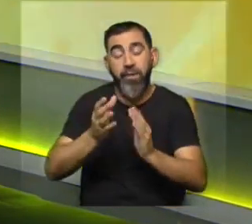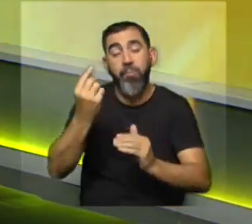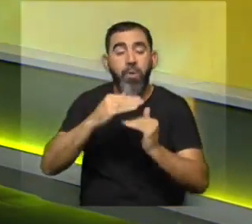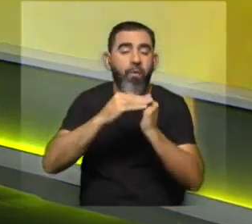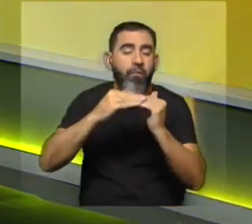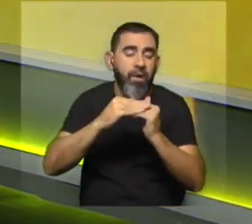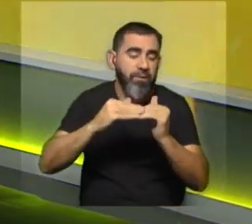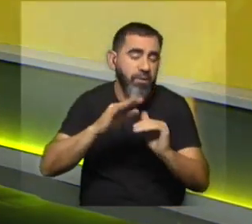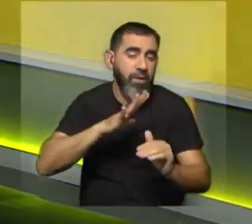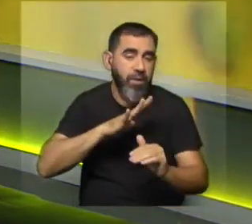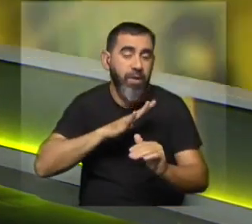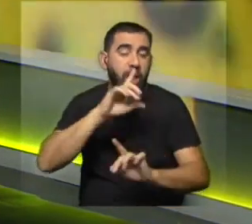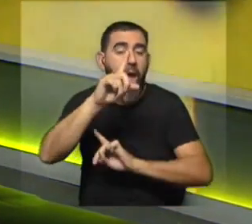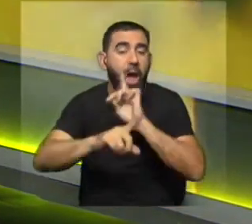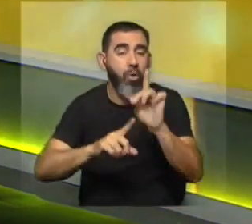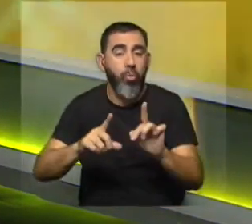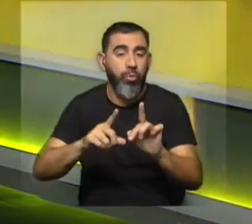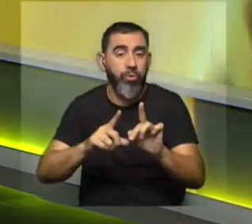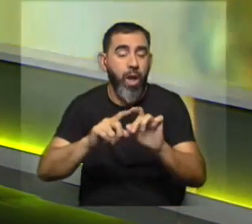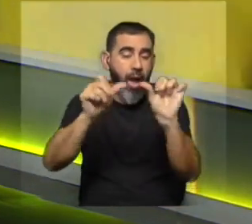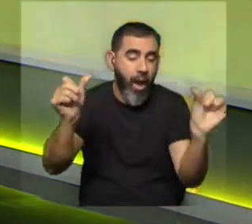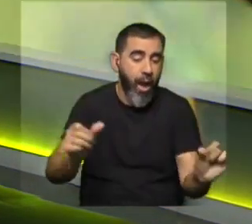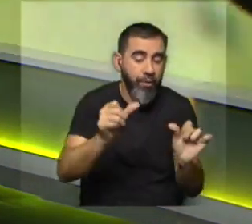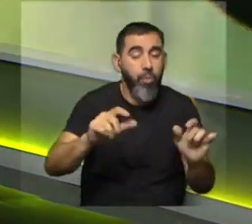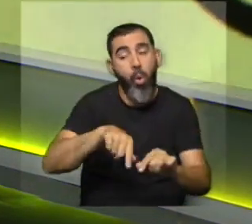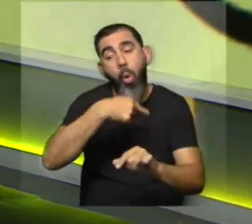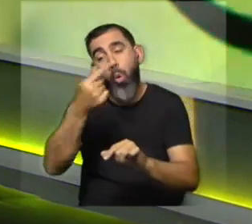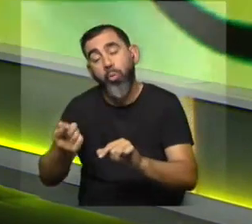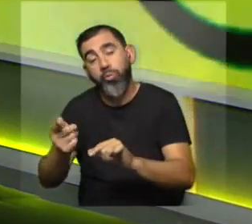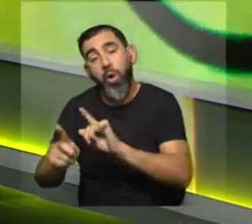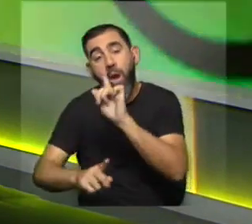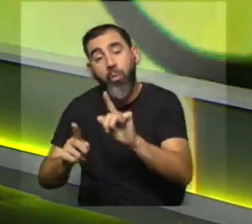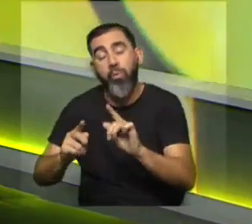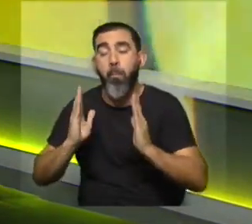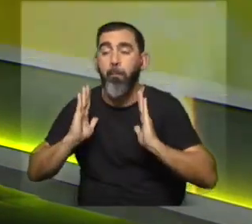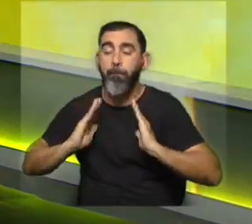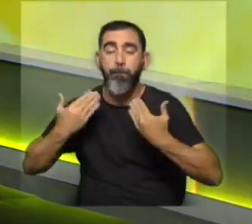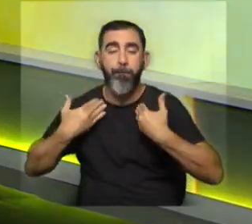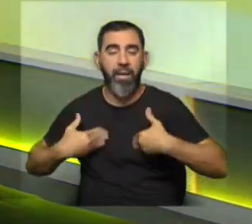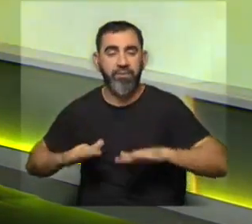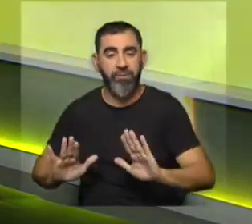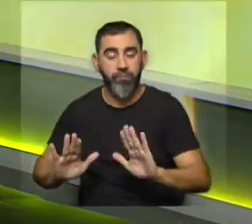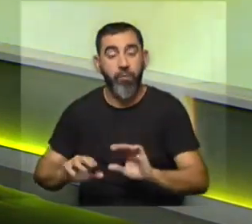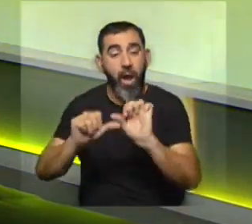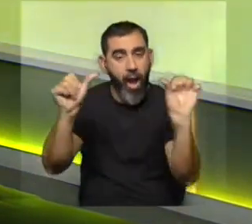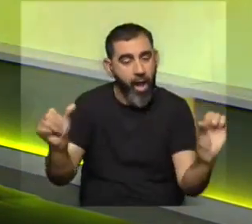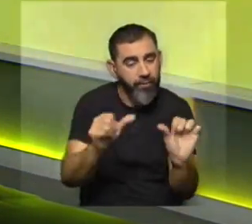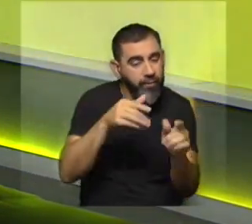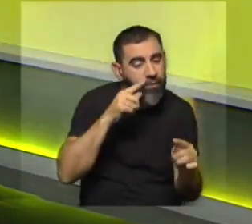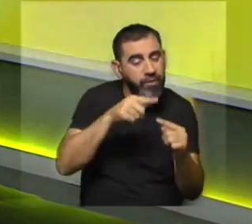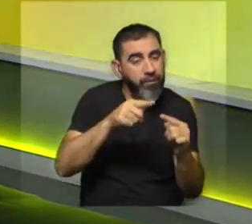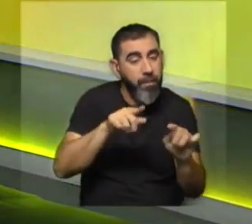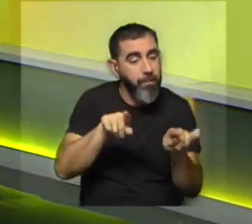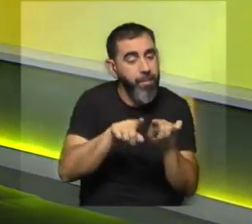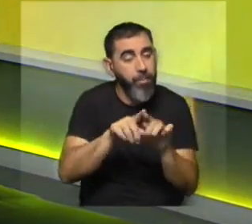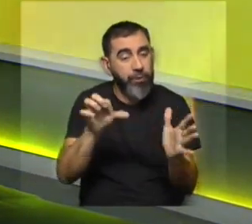se dividen en algunas que son de tipo activo y en otras que son de tipo pasivo. Las activas apuntan a que el